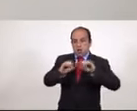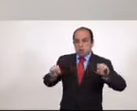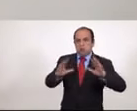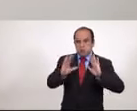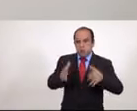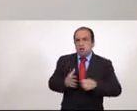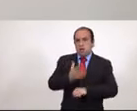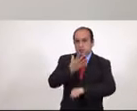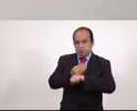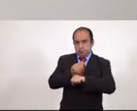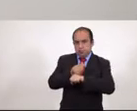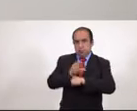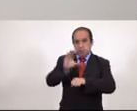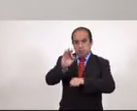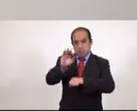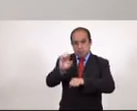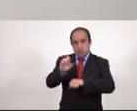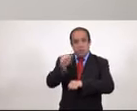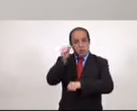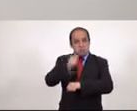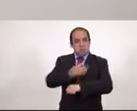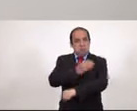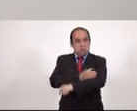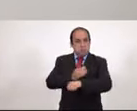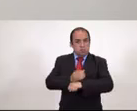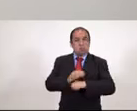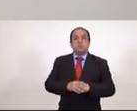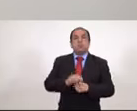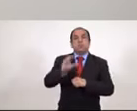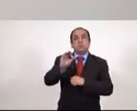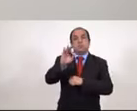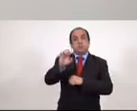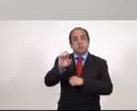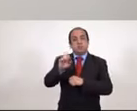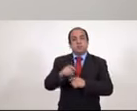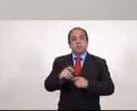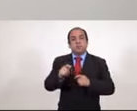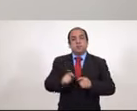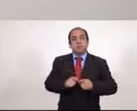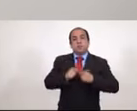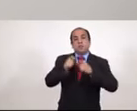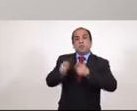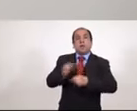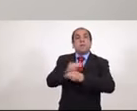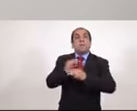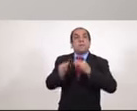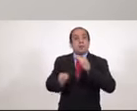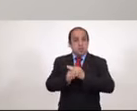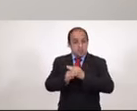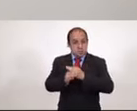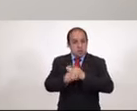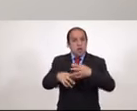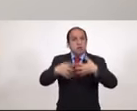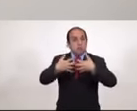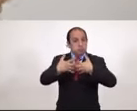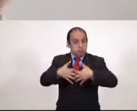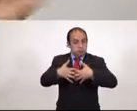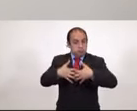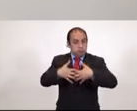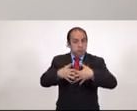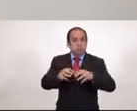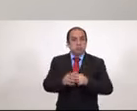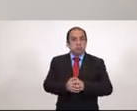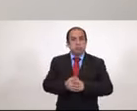estuvo acompañándonos. Comisión Federal aportó materiales, maquinaria. Esa